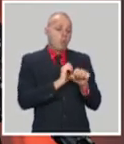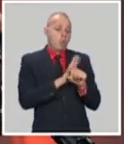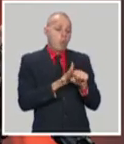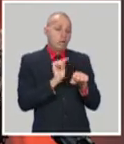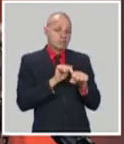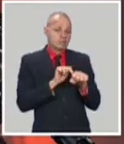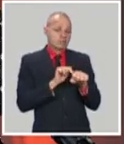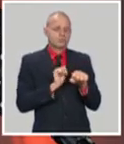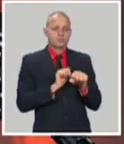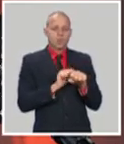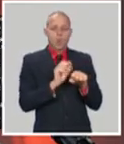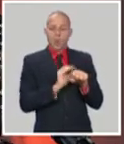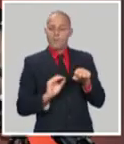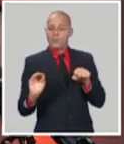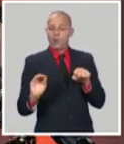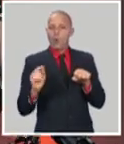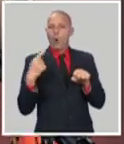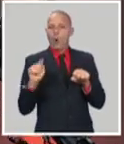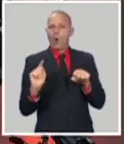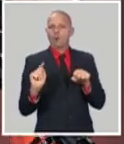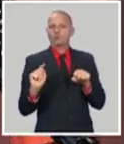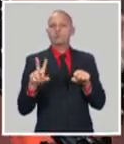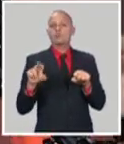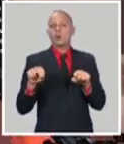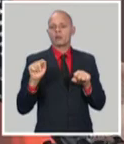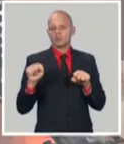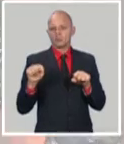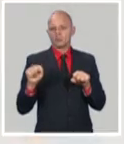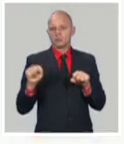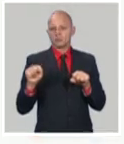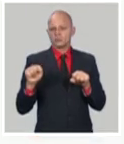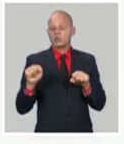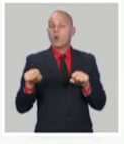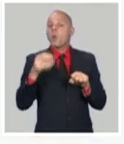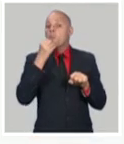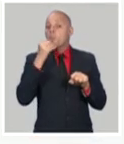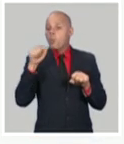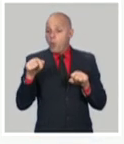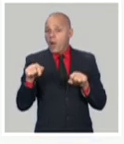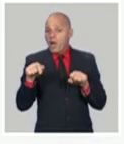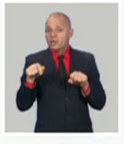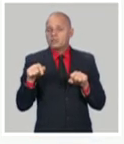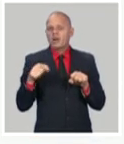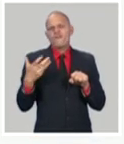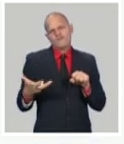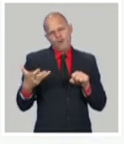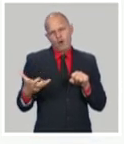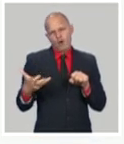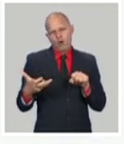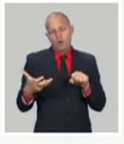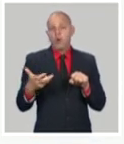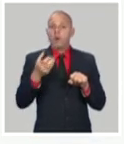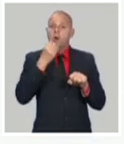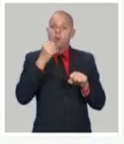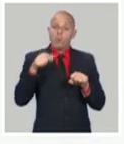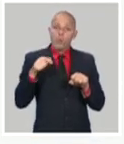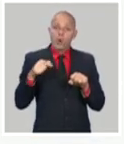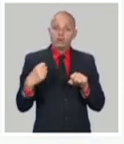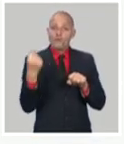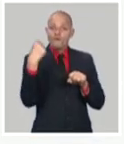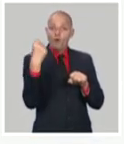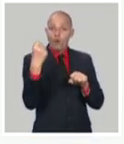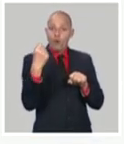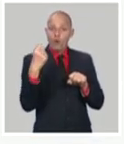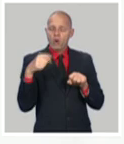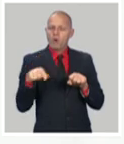puede incidir en que te sea más transmisible, en que sea más virulento, más